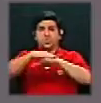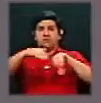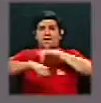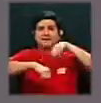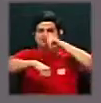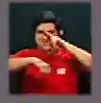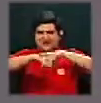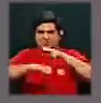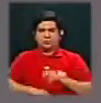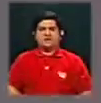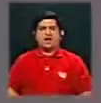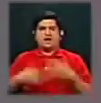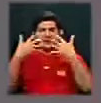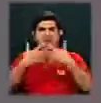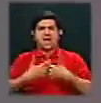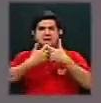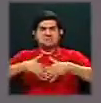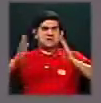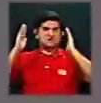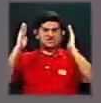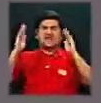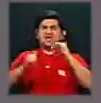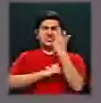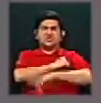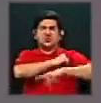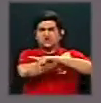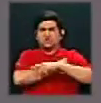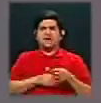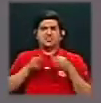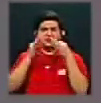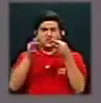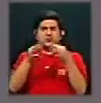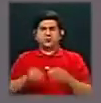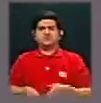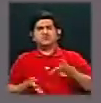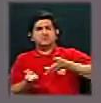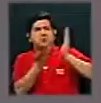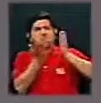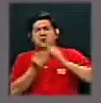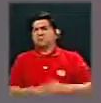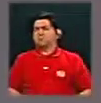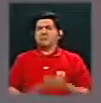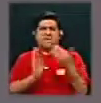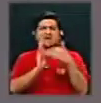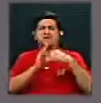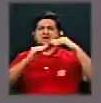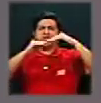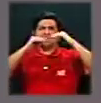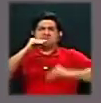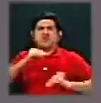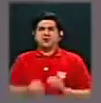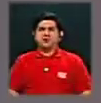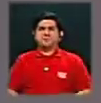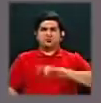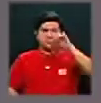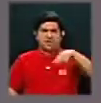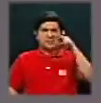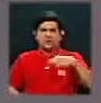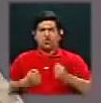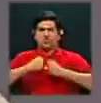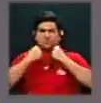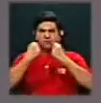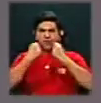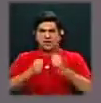nacional. Uh-huh. A las empresas, a las grandes empresas transnacionales del turismo y de las exportaciones les afecta mucho menos uh-huh. el colón fuerte, les afecta sobre